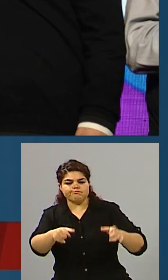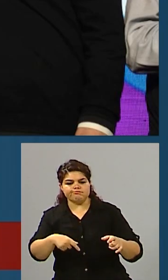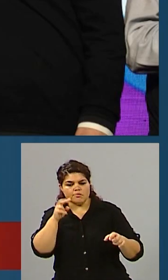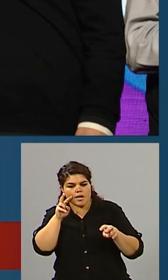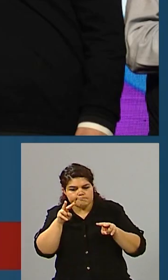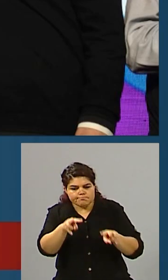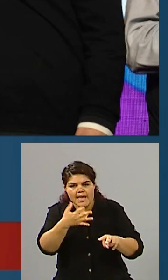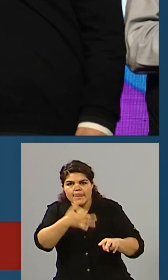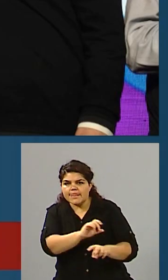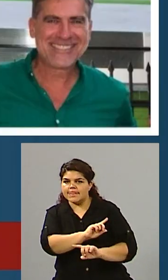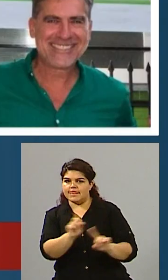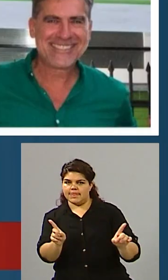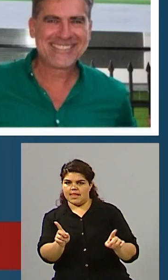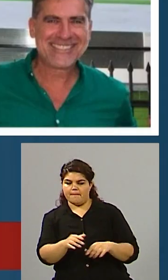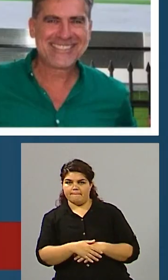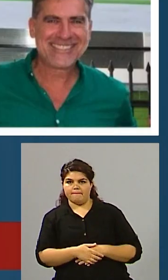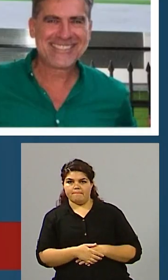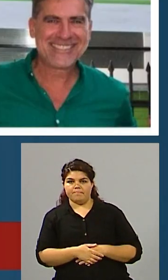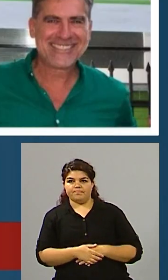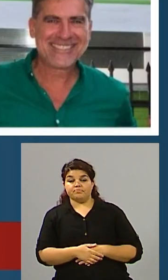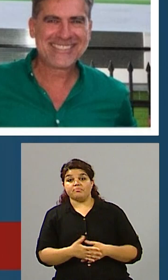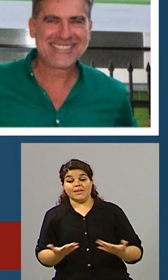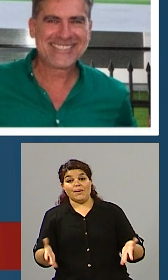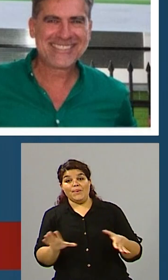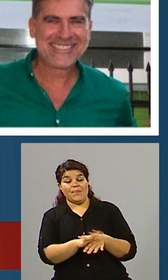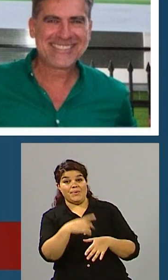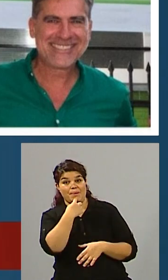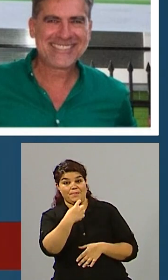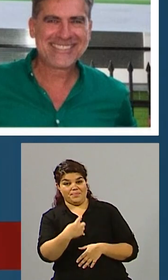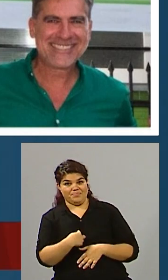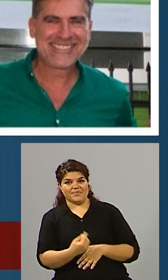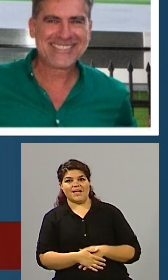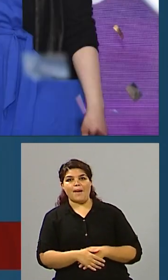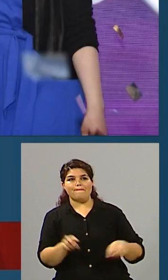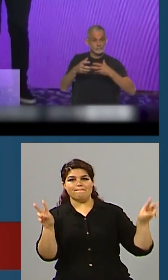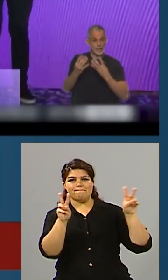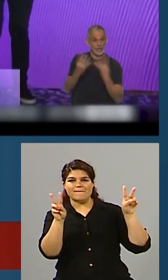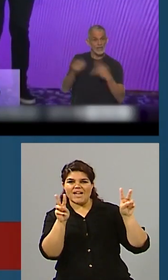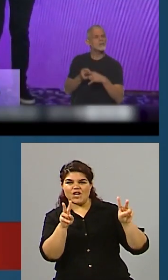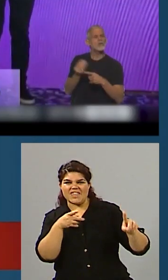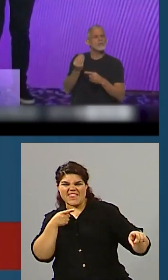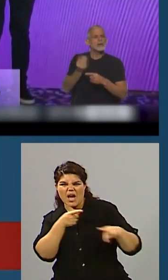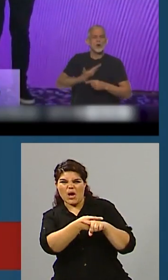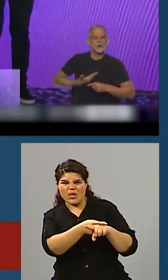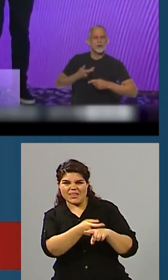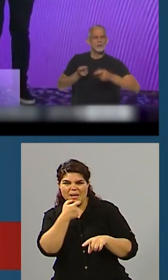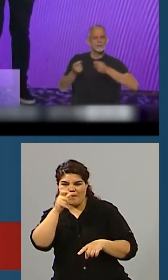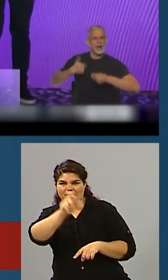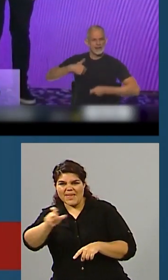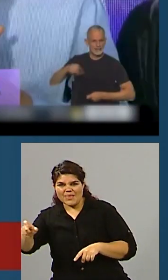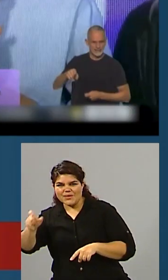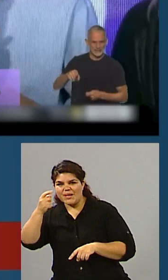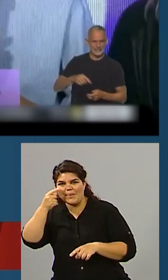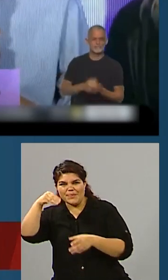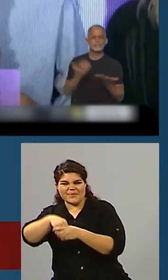Es buena la pregunta. Yo creo que Mendoza no es antiperonista. De hecho, vos fijate, es muy